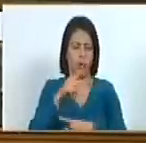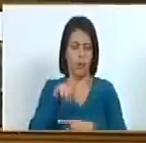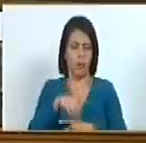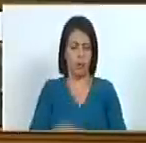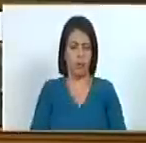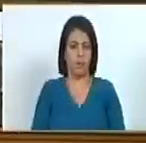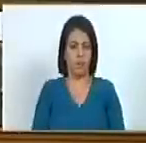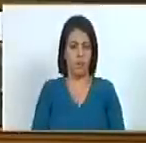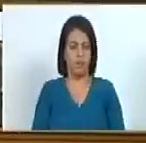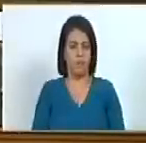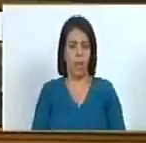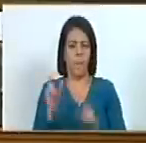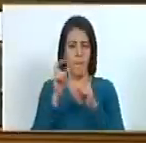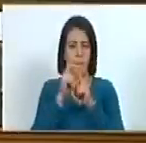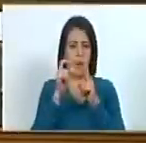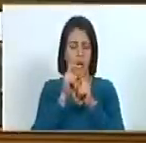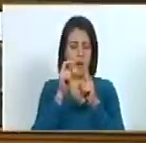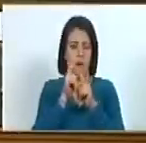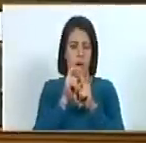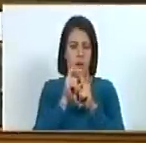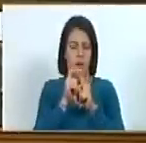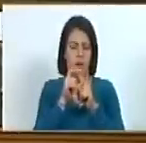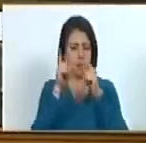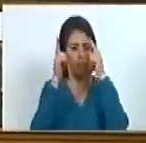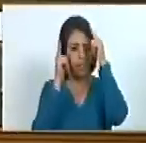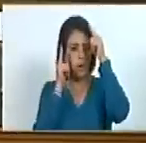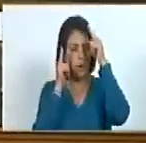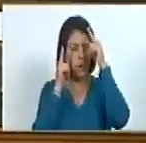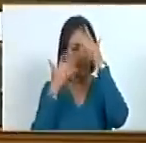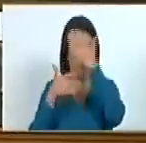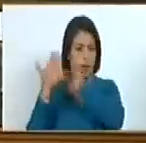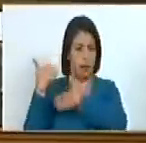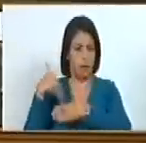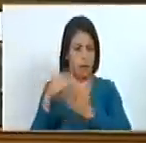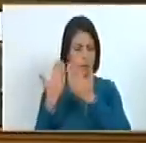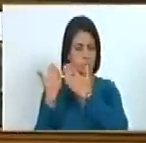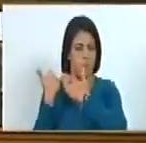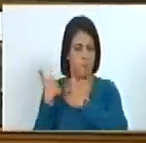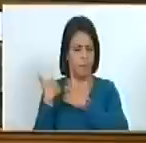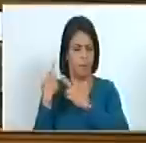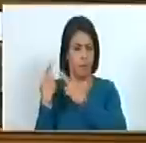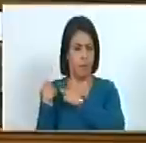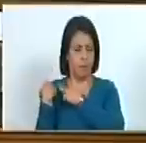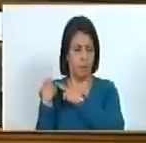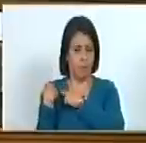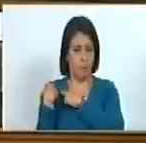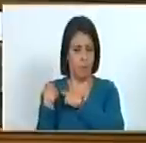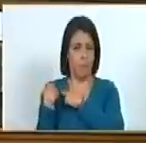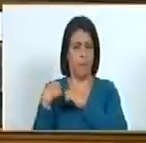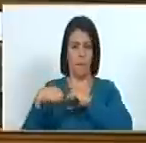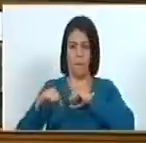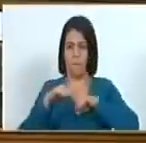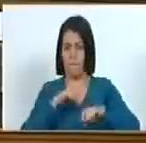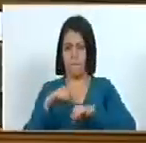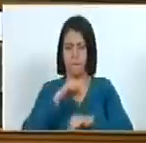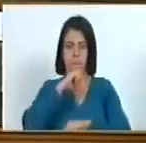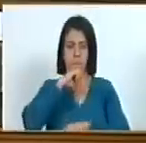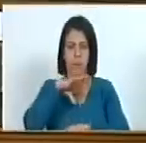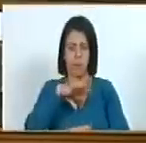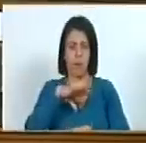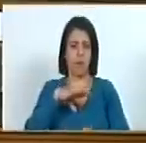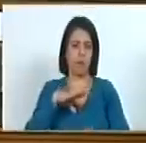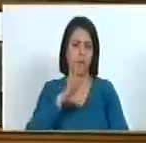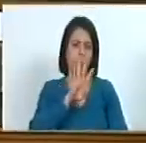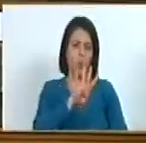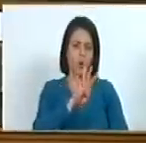fue aquella frase de Hugo Chávez asumiendo la responsabilidad del movimiento histórico que irrumpió